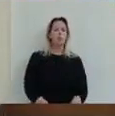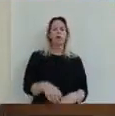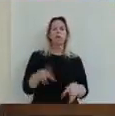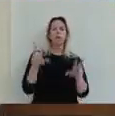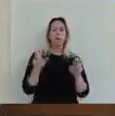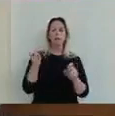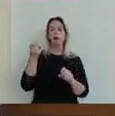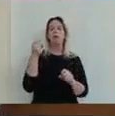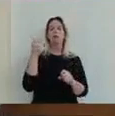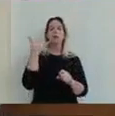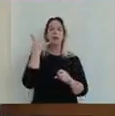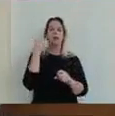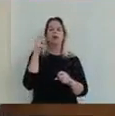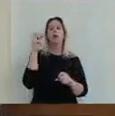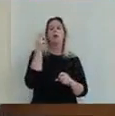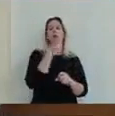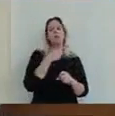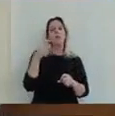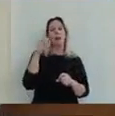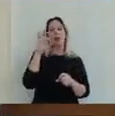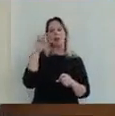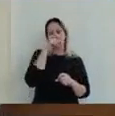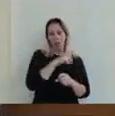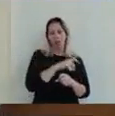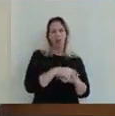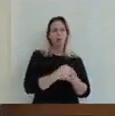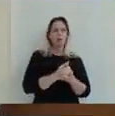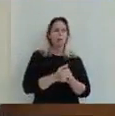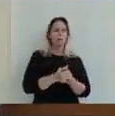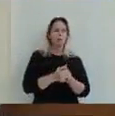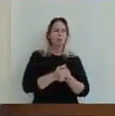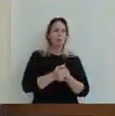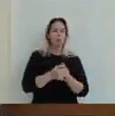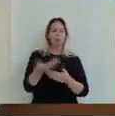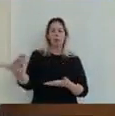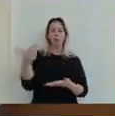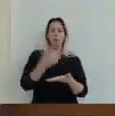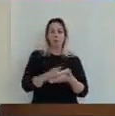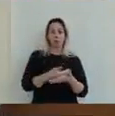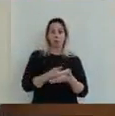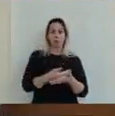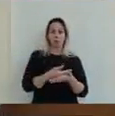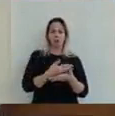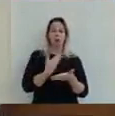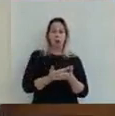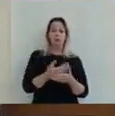le recibimos, por supuesto, porque fue un pedido del Frente de Todos.